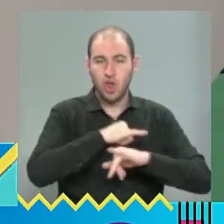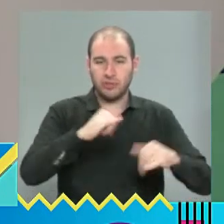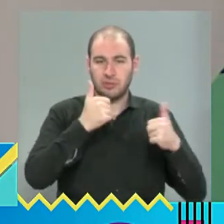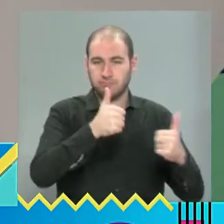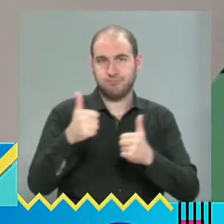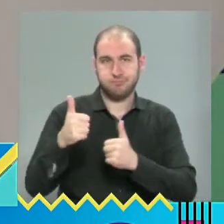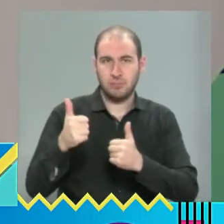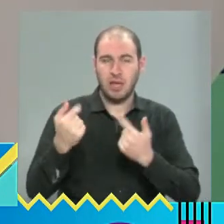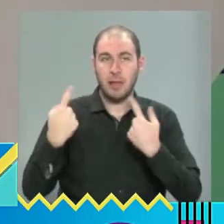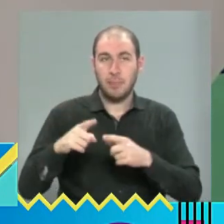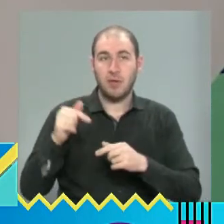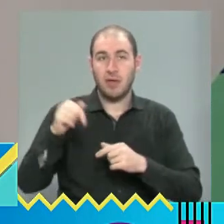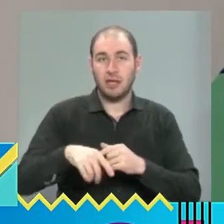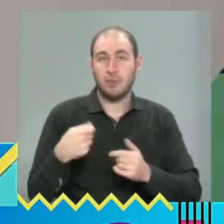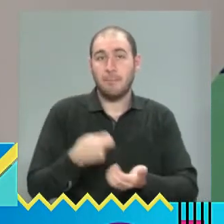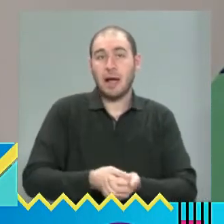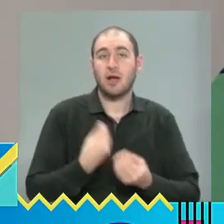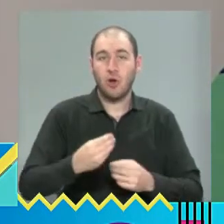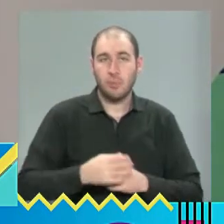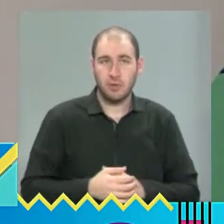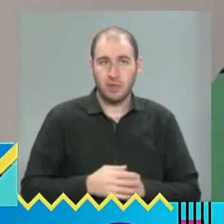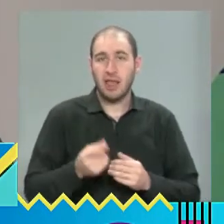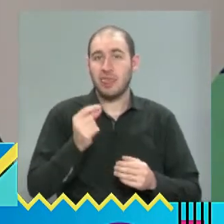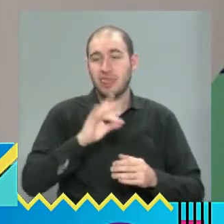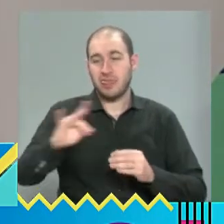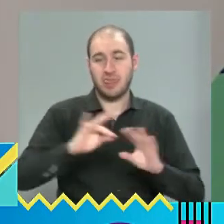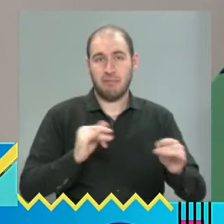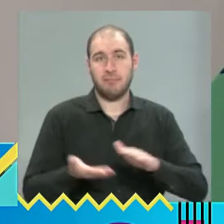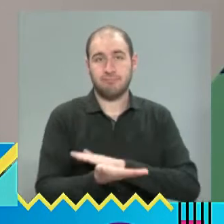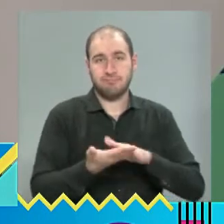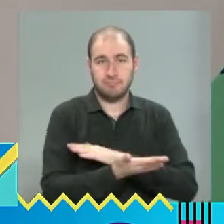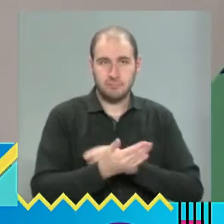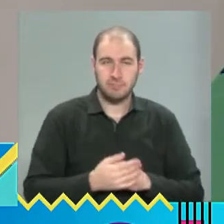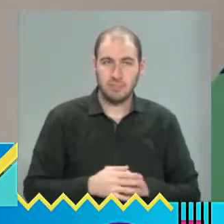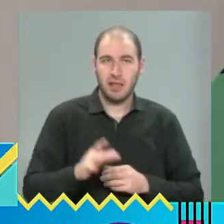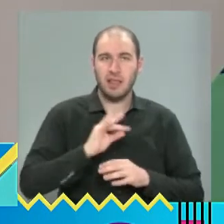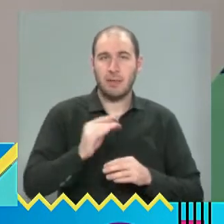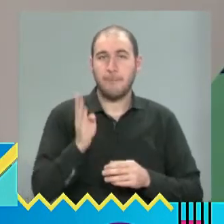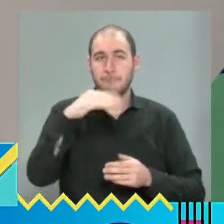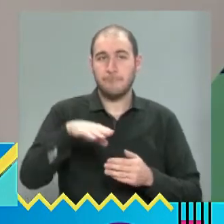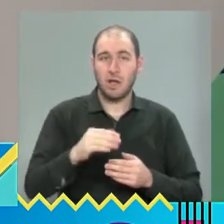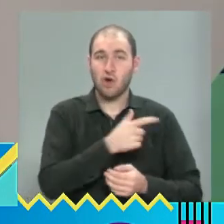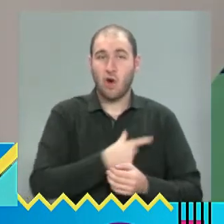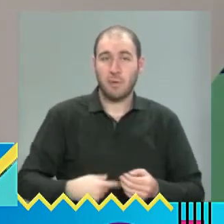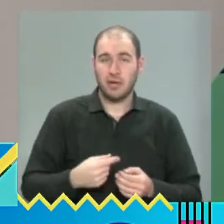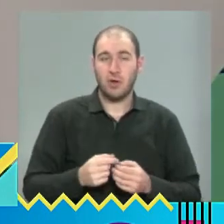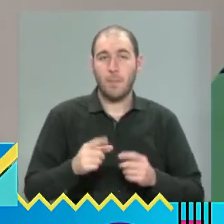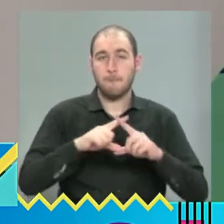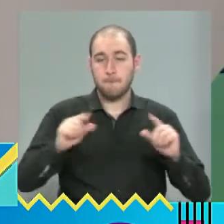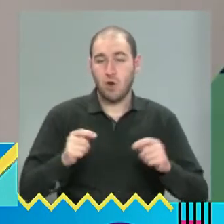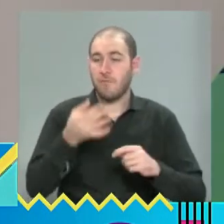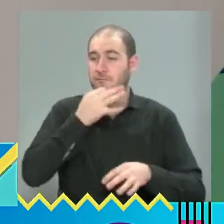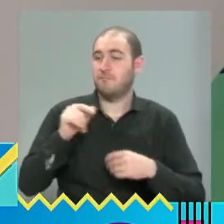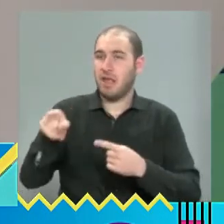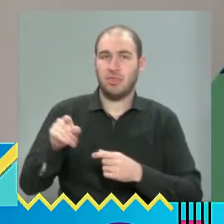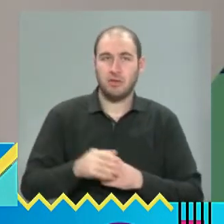pero dice, ¿y esto con qué lo pagás? Y bueno, hay que emitir deuda. Deuda es, el gobierno emite bonos y te los vende a vos. Y